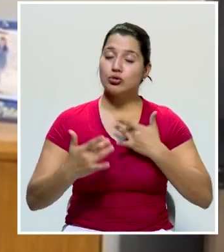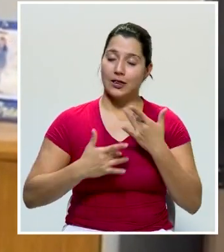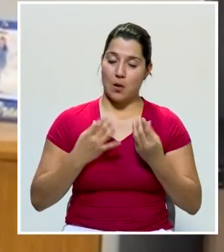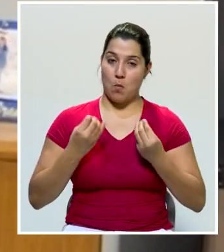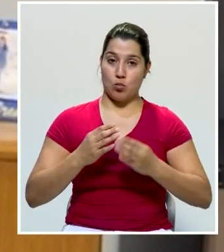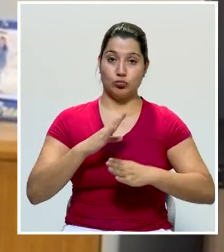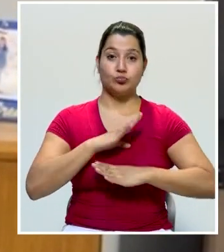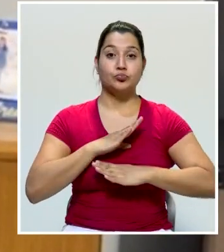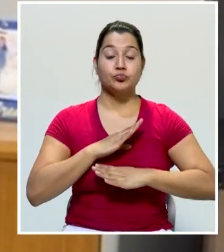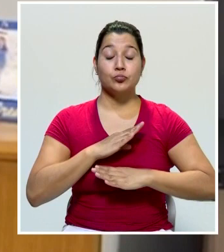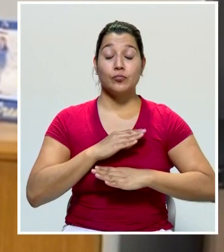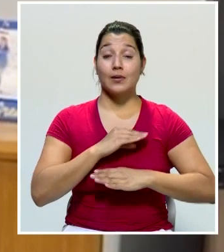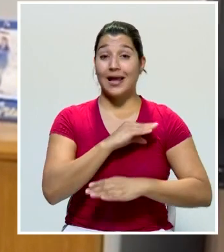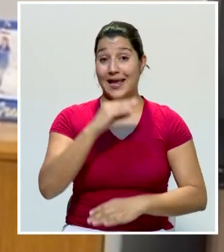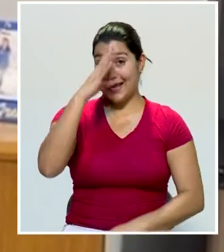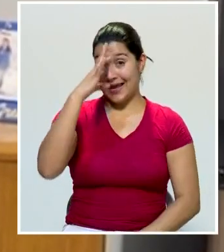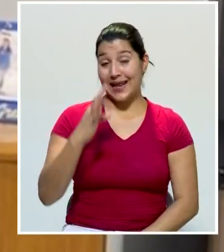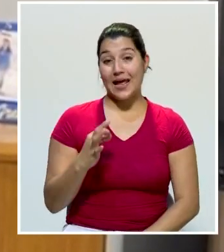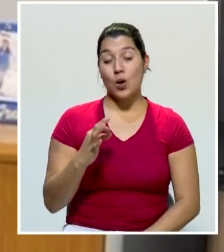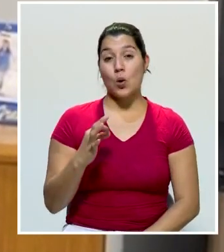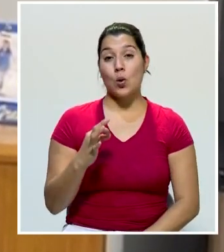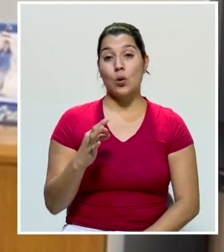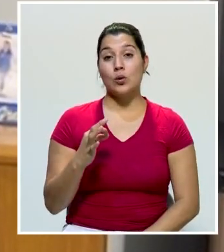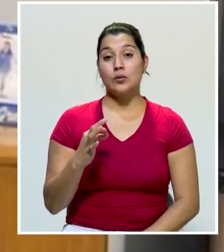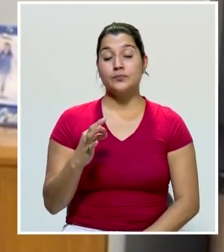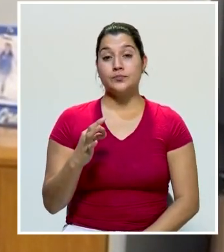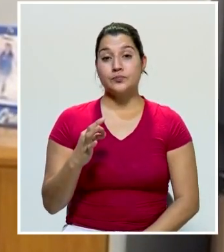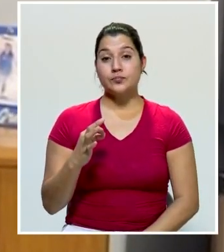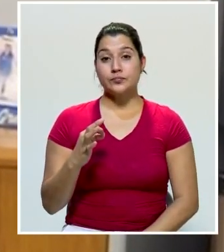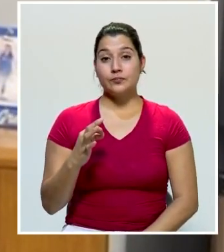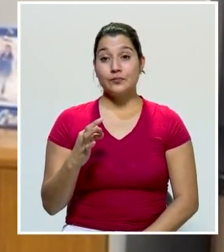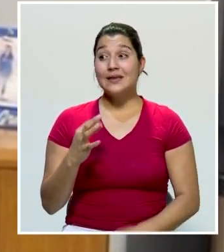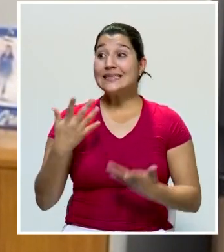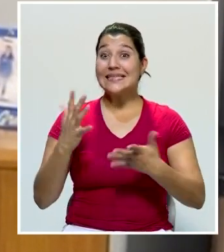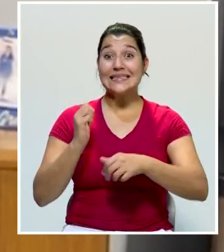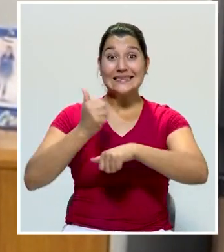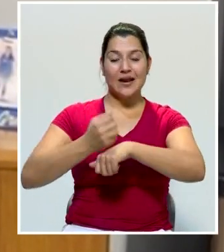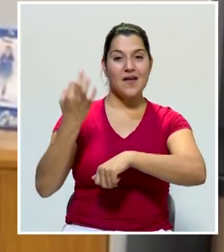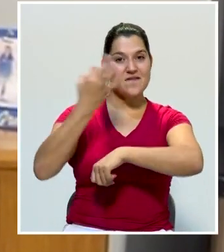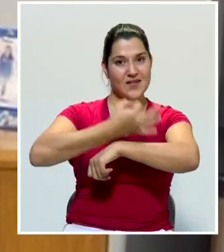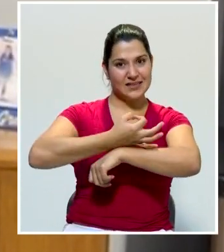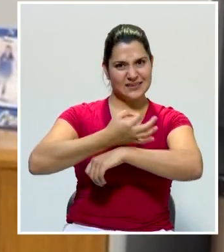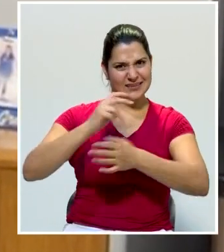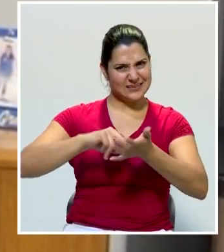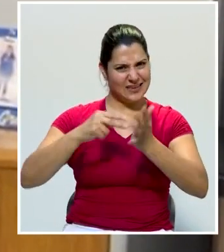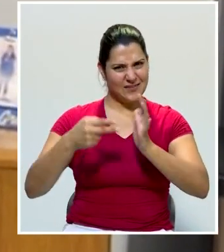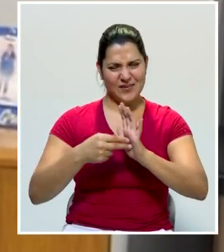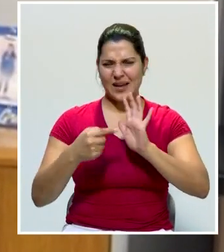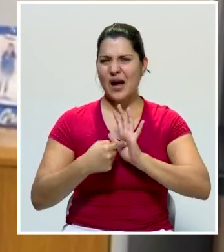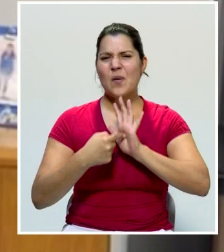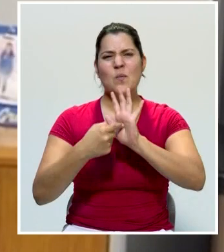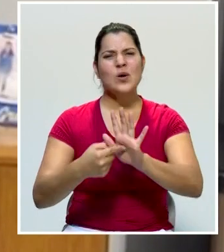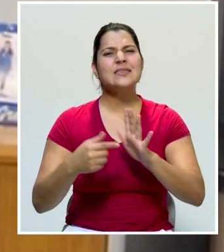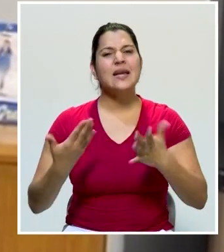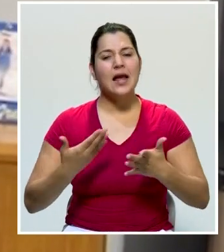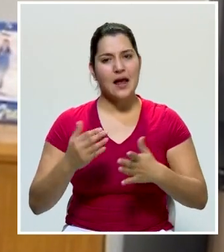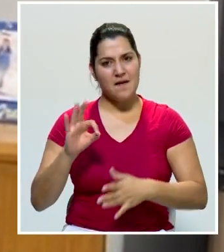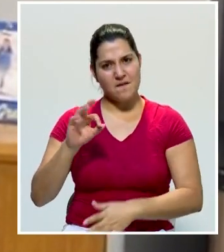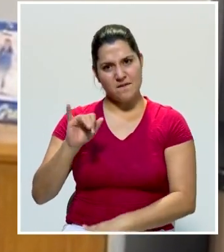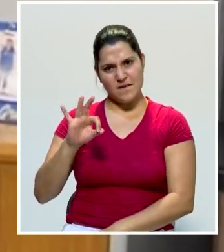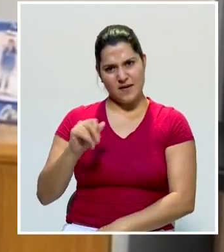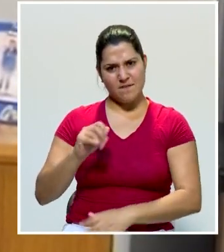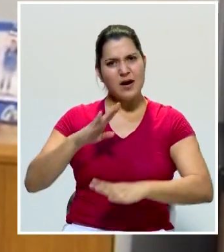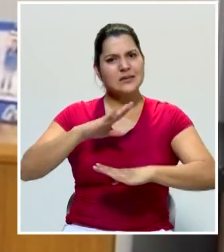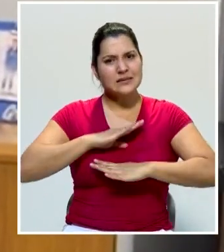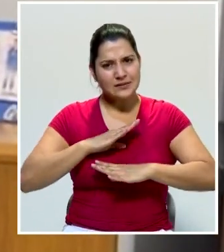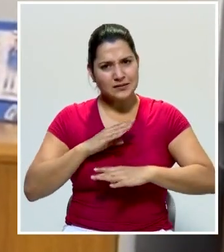satisfechos. Yo creo que el haber anunciado una fecha es una muestra también de la satisfacción que ha tenido la FIFA, del equipo que